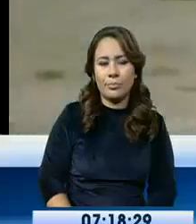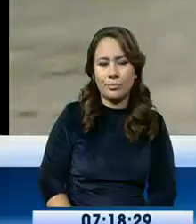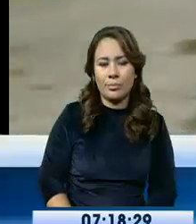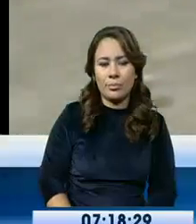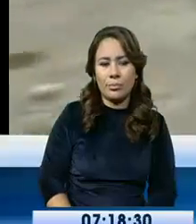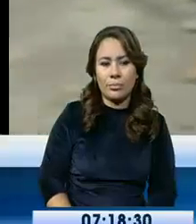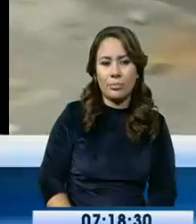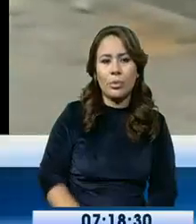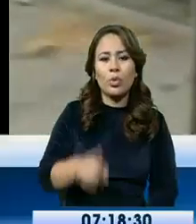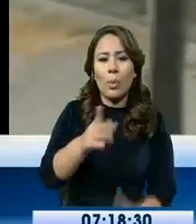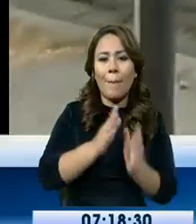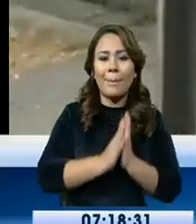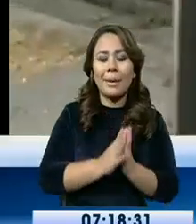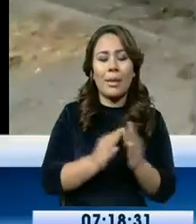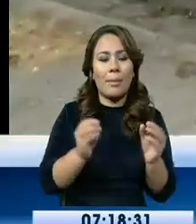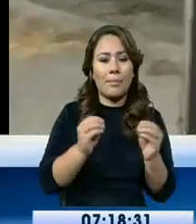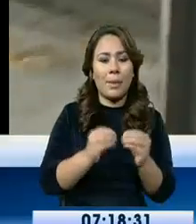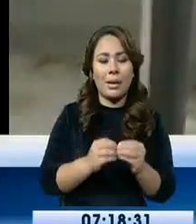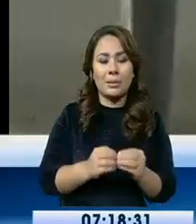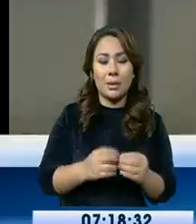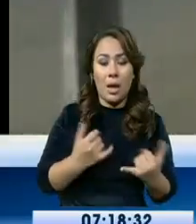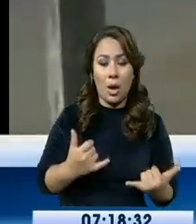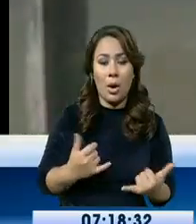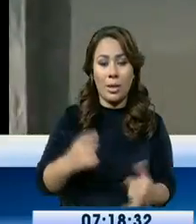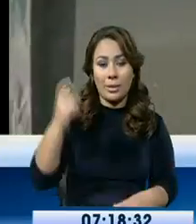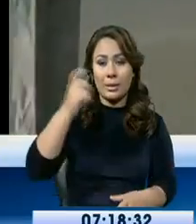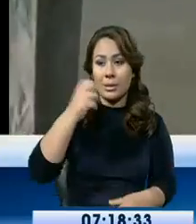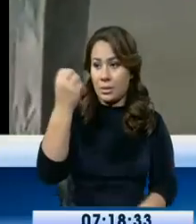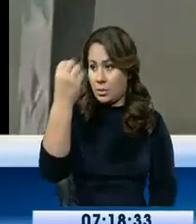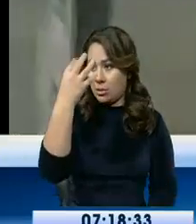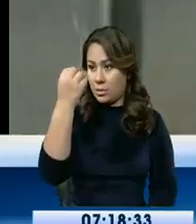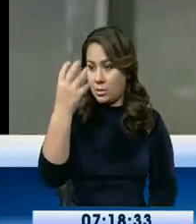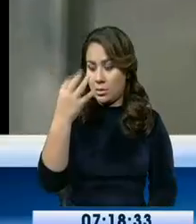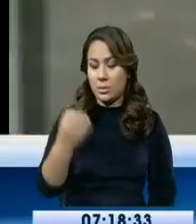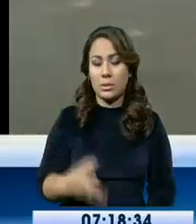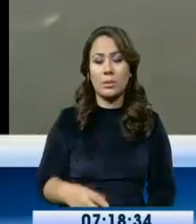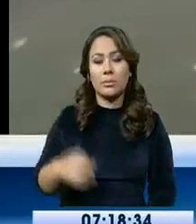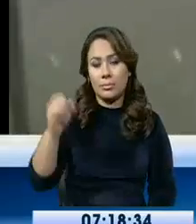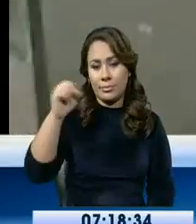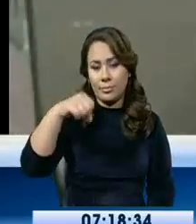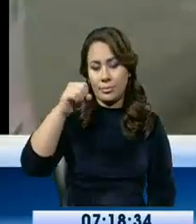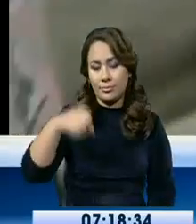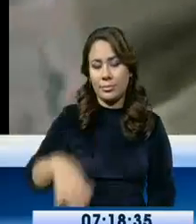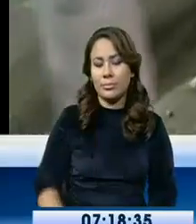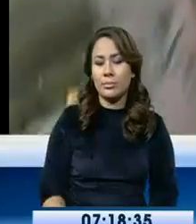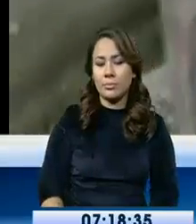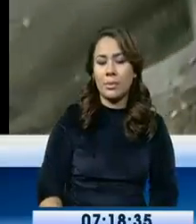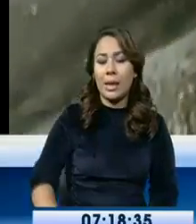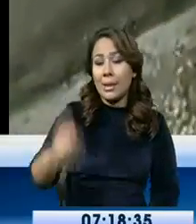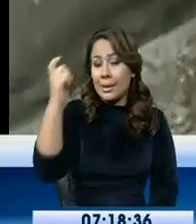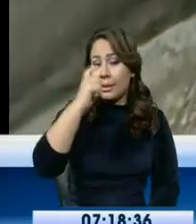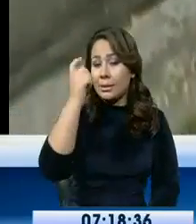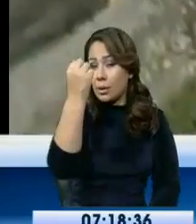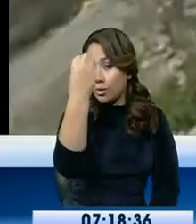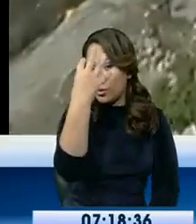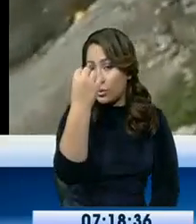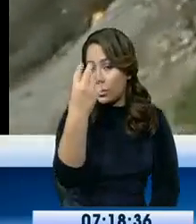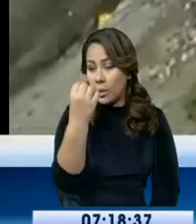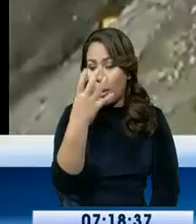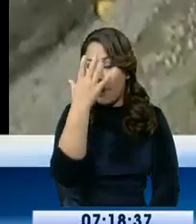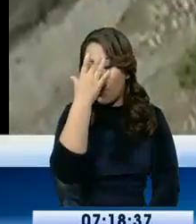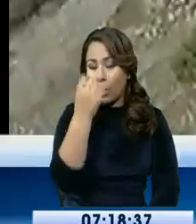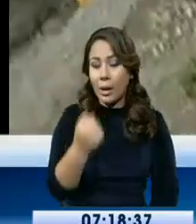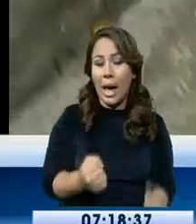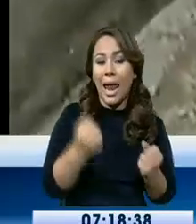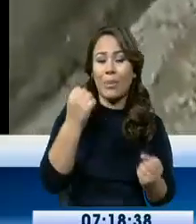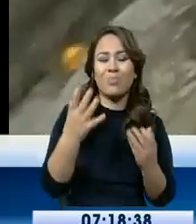el pedido entonces, ¿qué creen ustedes? ¿Ya se necesita un semáforo en esta intersección? Así es, claro, eso se necesita porque también los carros pasan